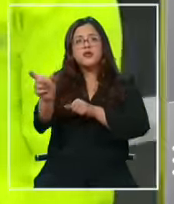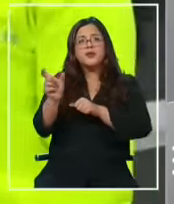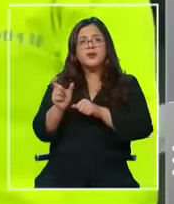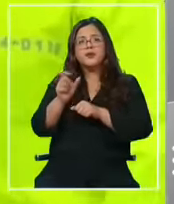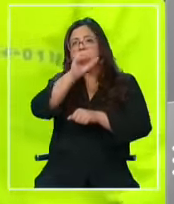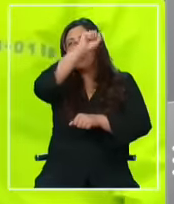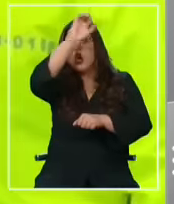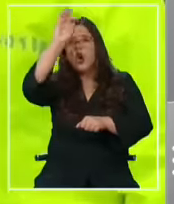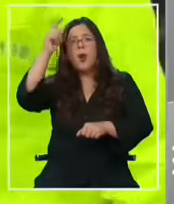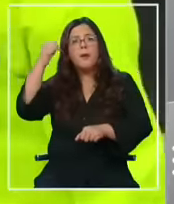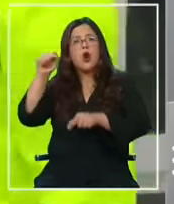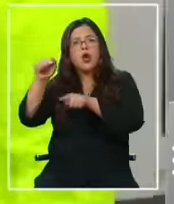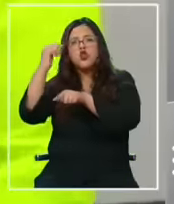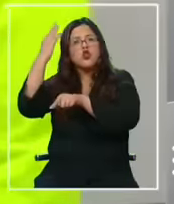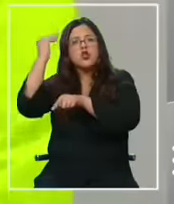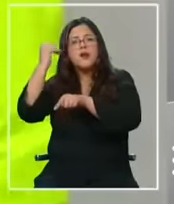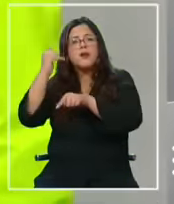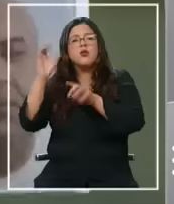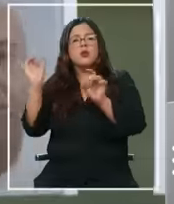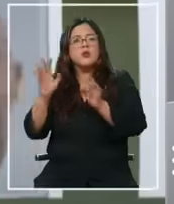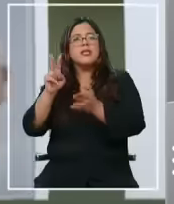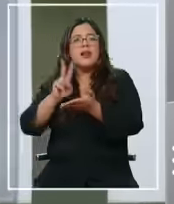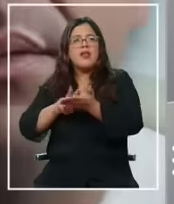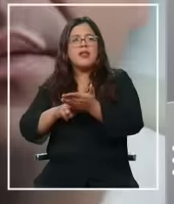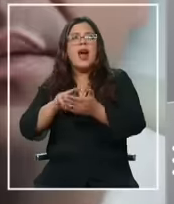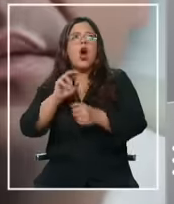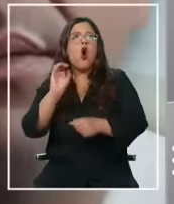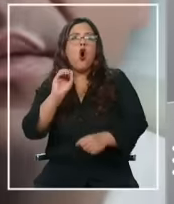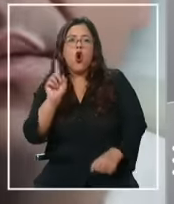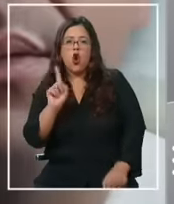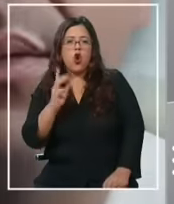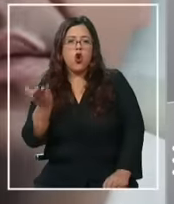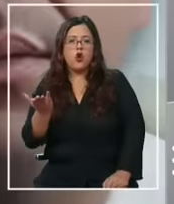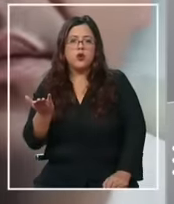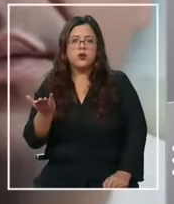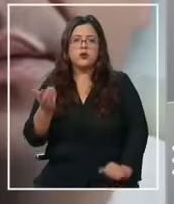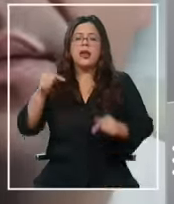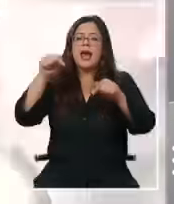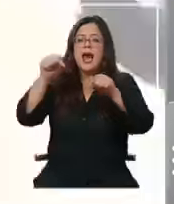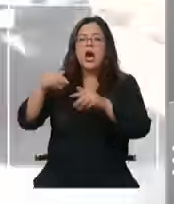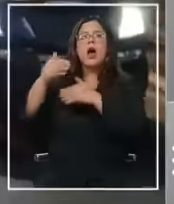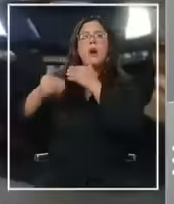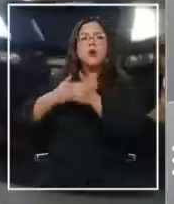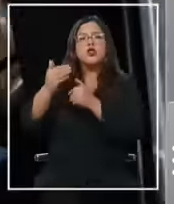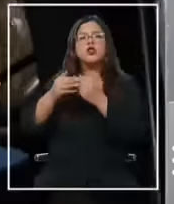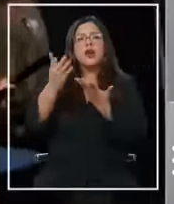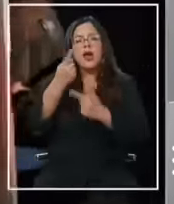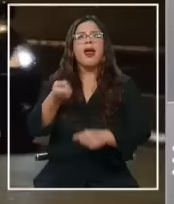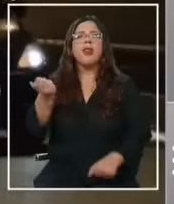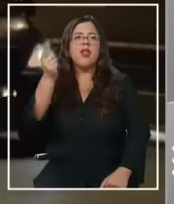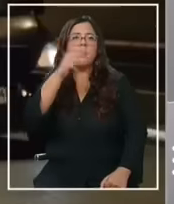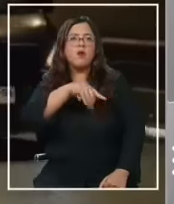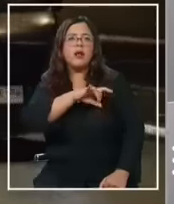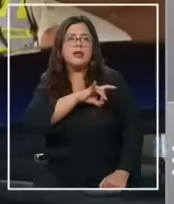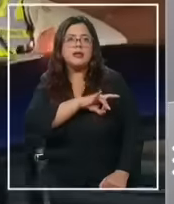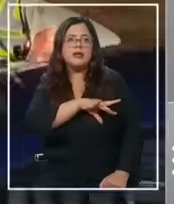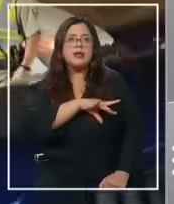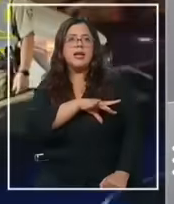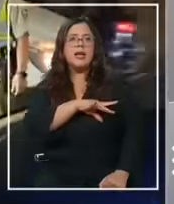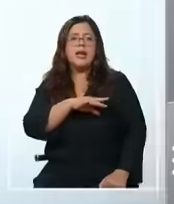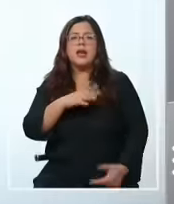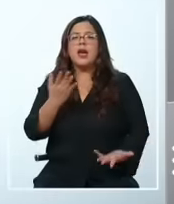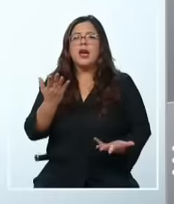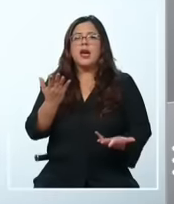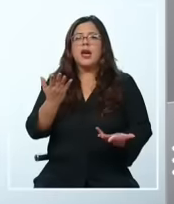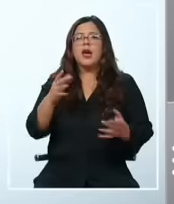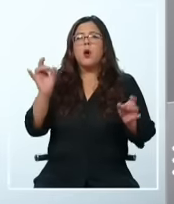tenemos aún claro si esa es auténtica o no. Fiscal, ahora viene el proceso de extradición, ¿cierto? ¿Cuánto es lo máximo que